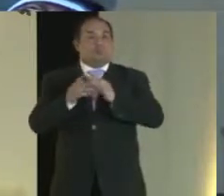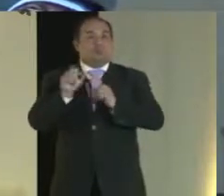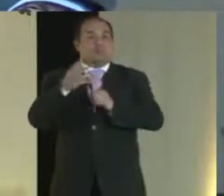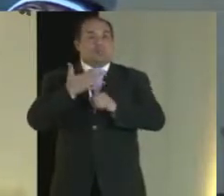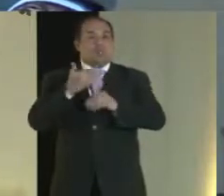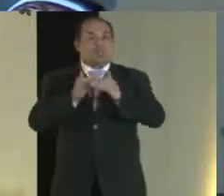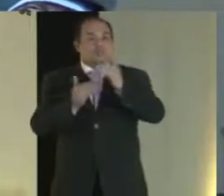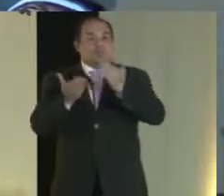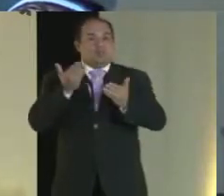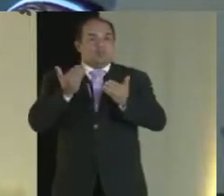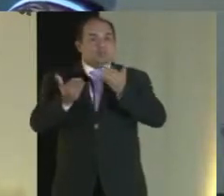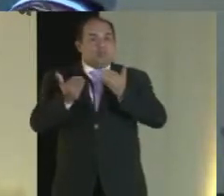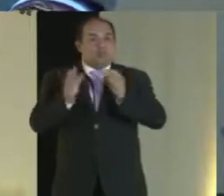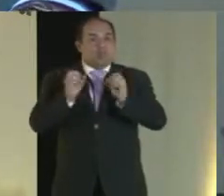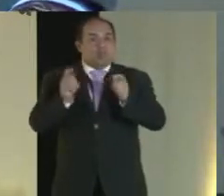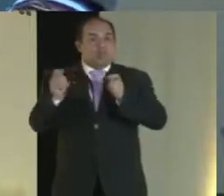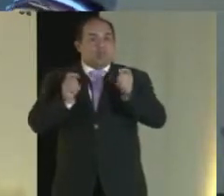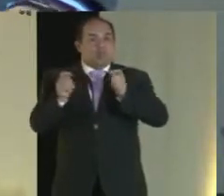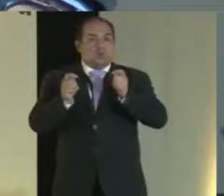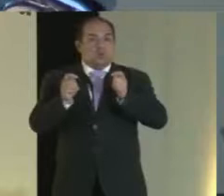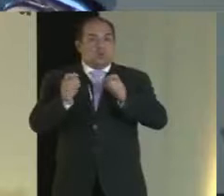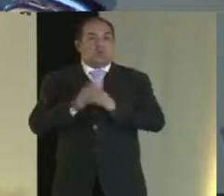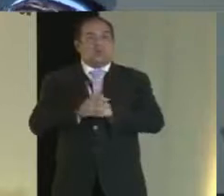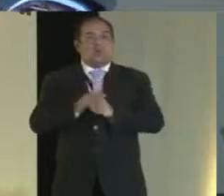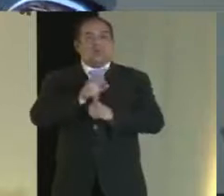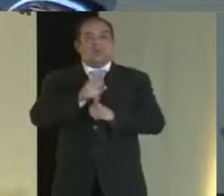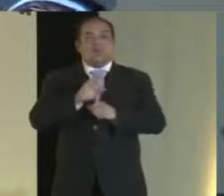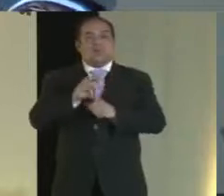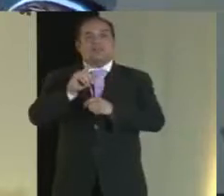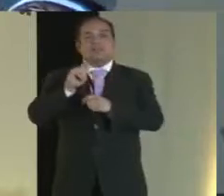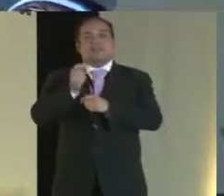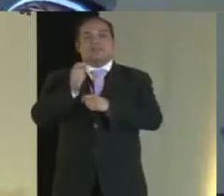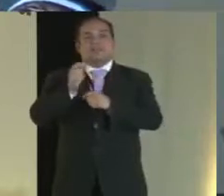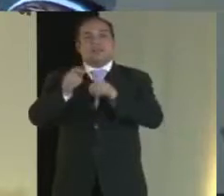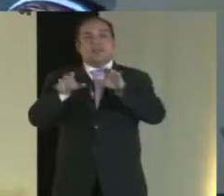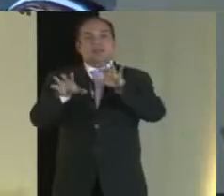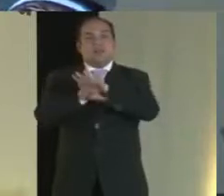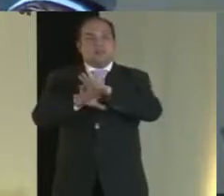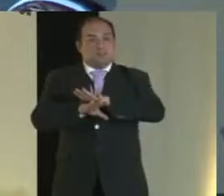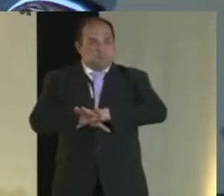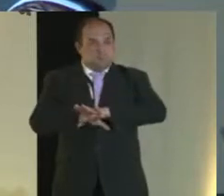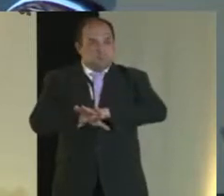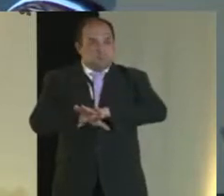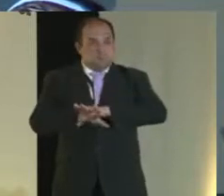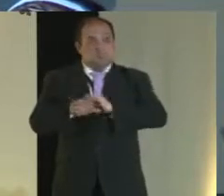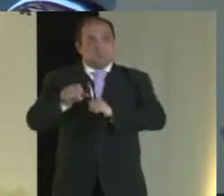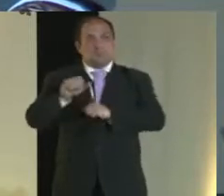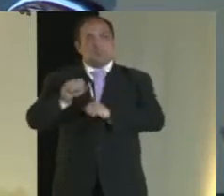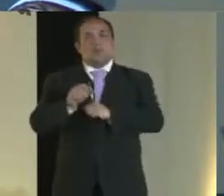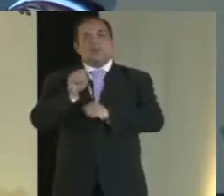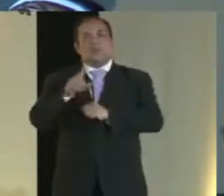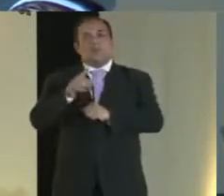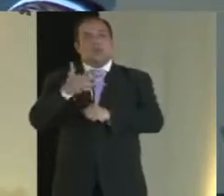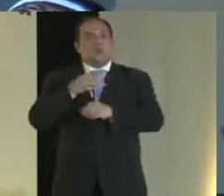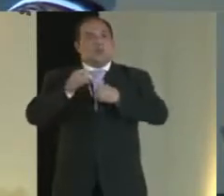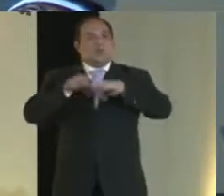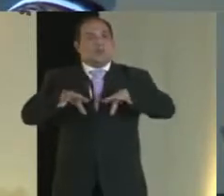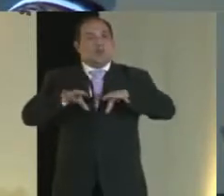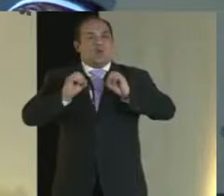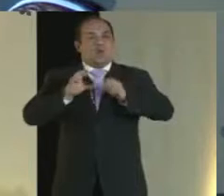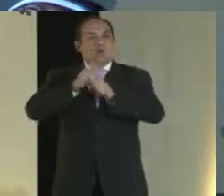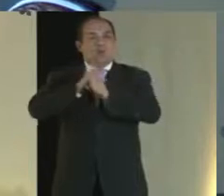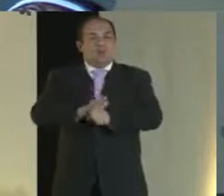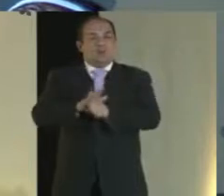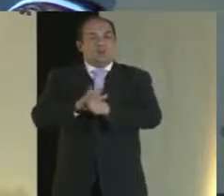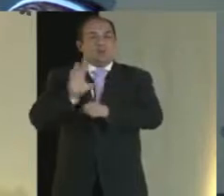dicha explotación, pueden convertirse en factores de cambio. En sentido contrario, una derrota o represión de los